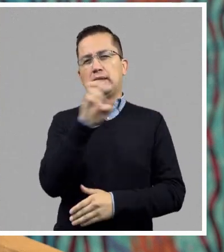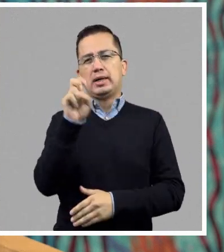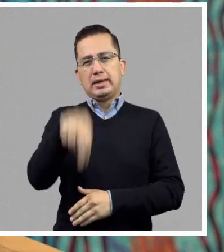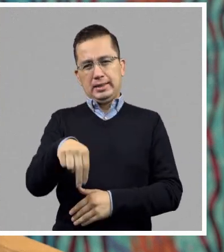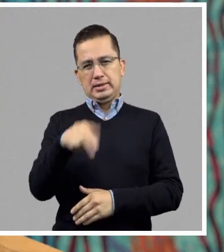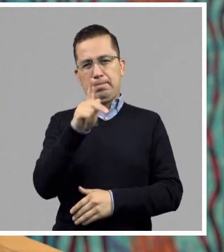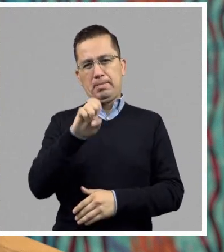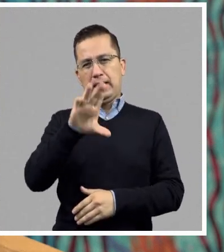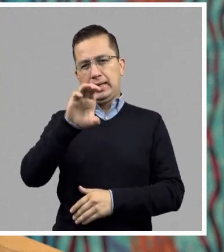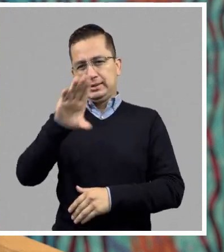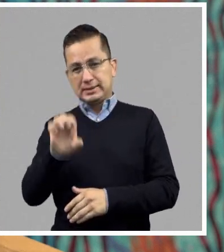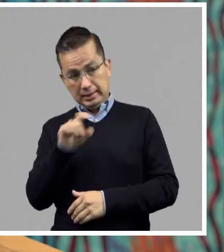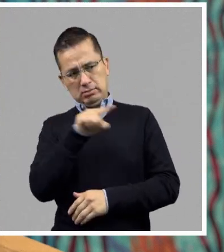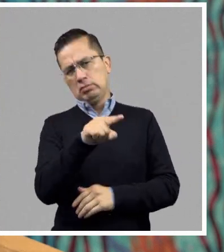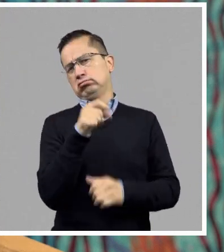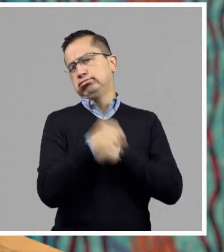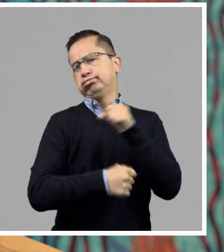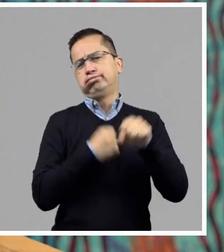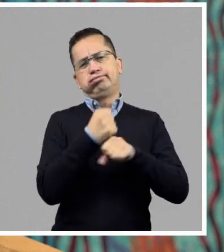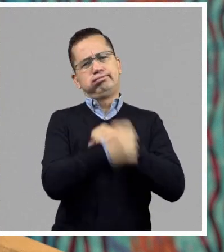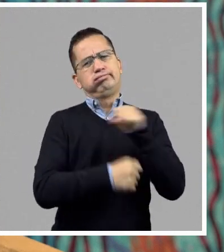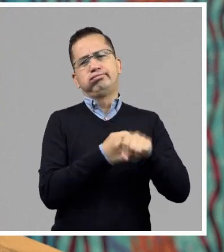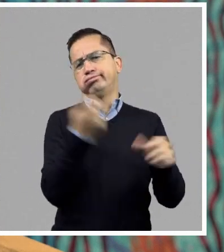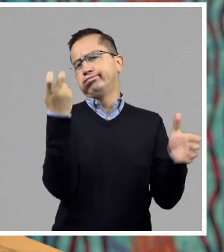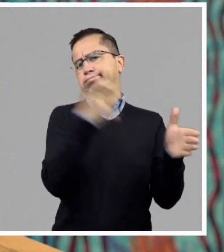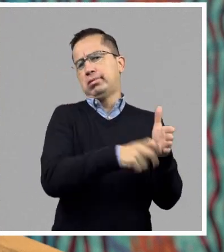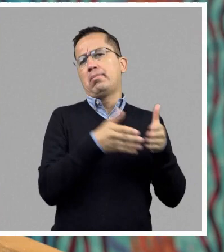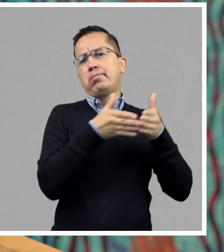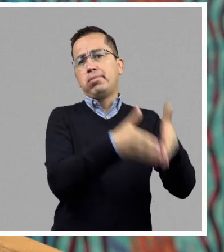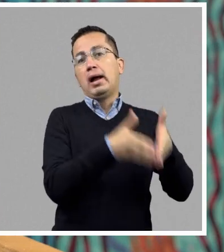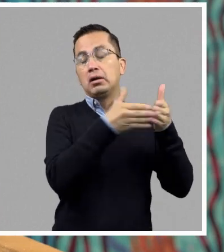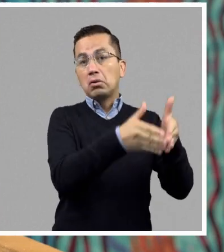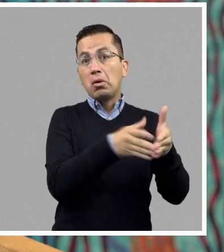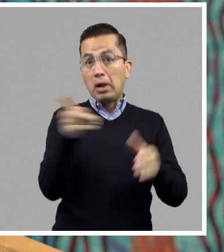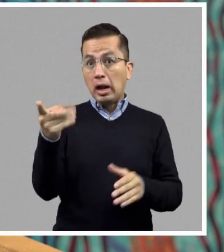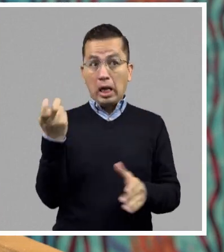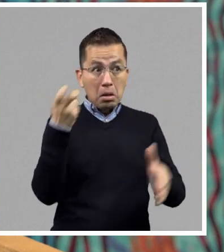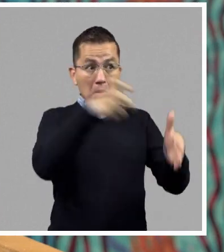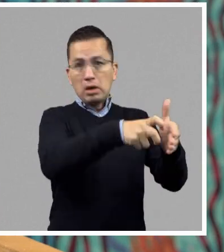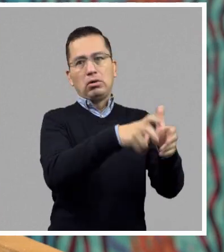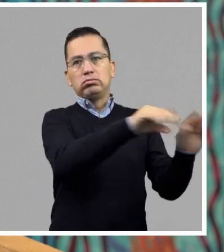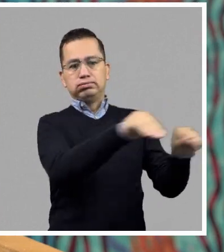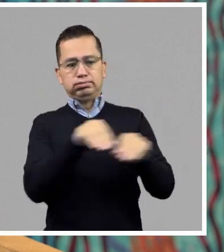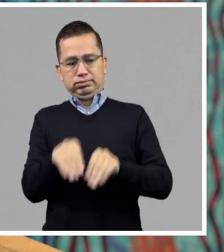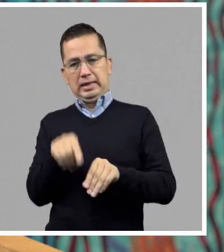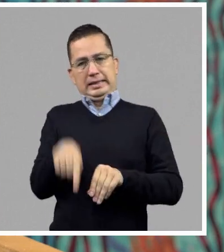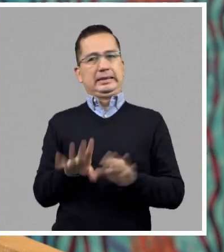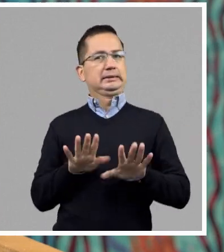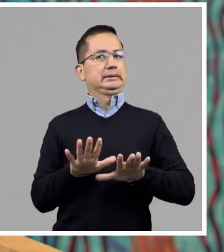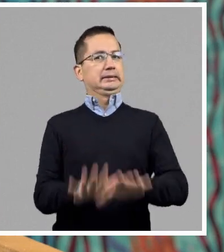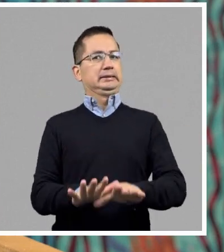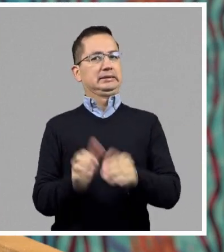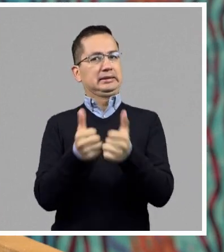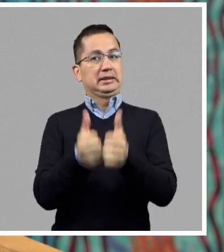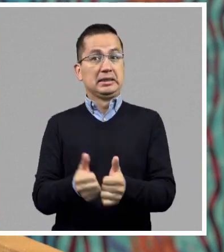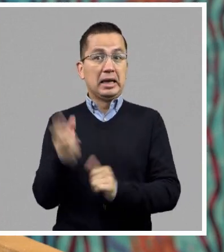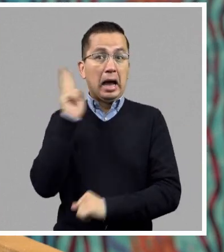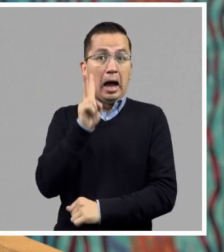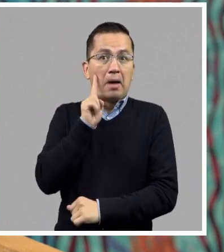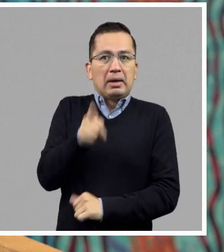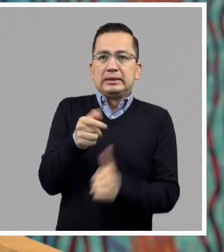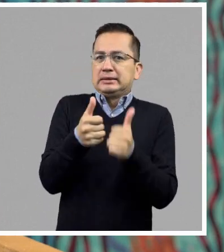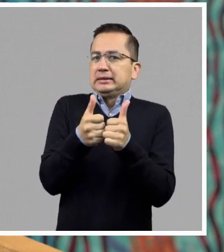no te has embarcado hemos logrado atraparte en esta ciudad acá arriba a ver cuánto tiempo logramos tener este quieto